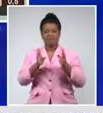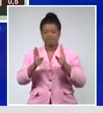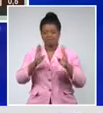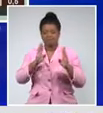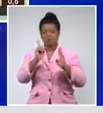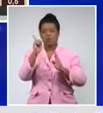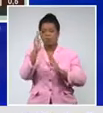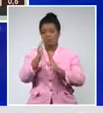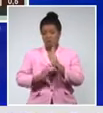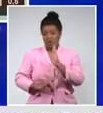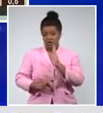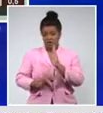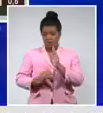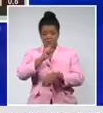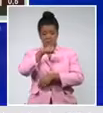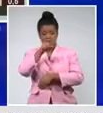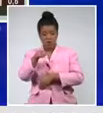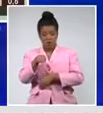los casos autóctonos,